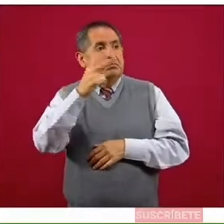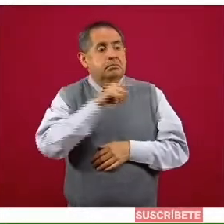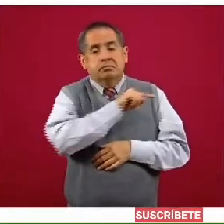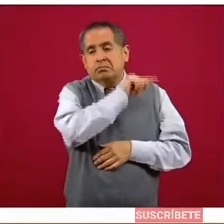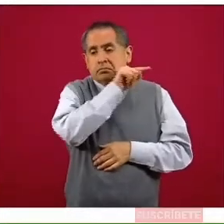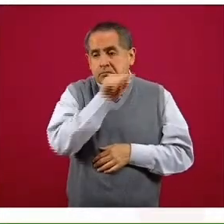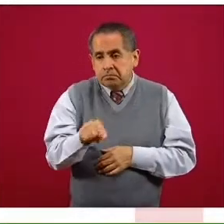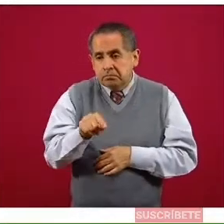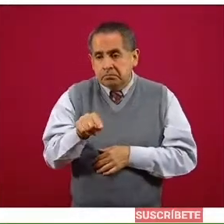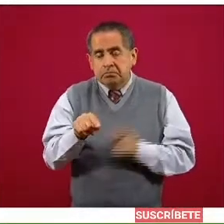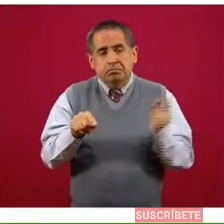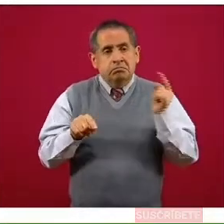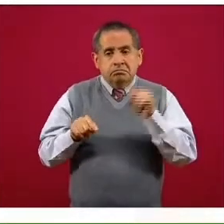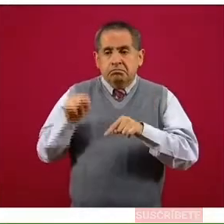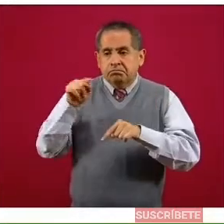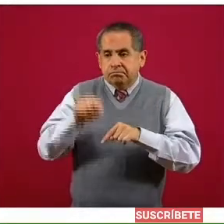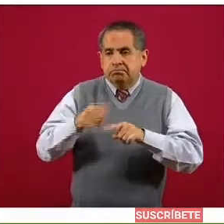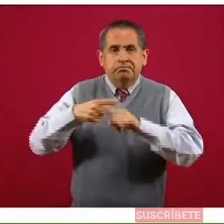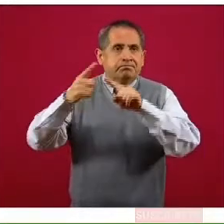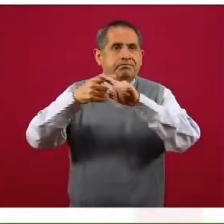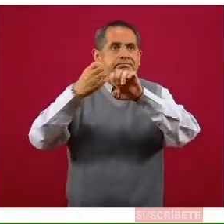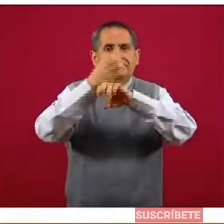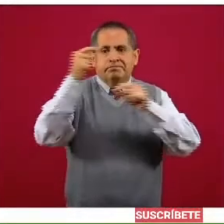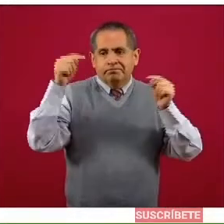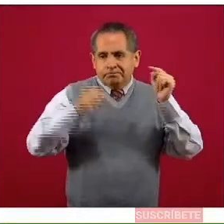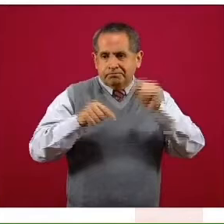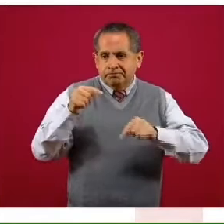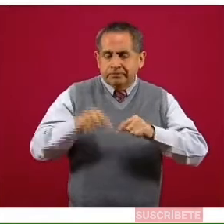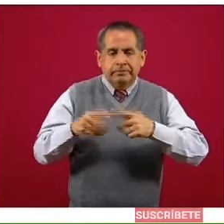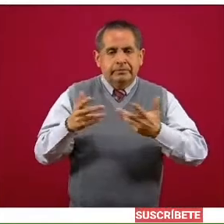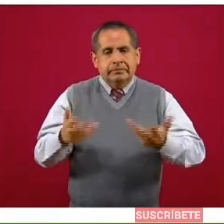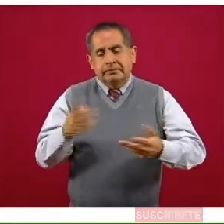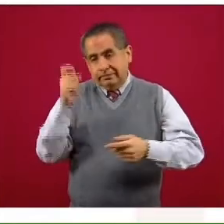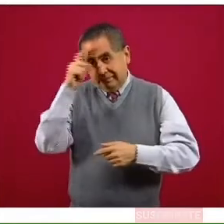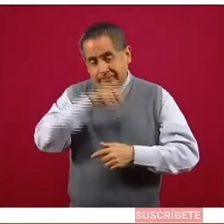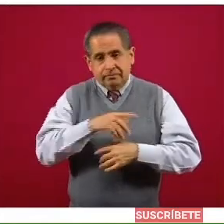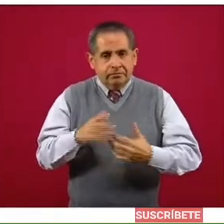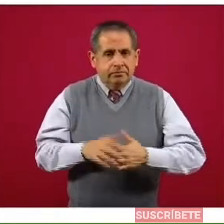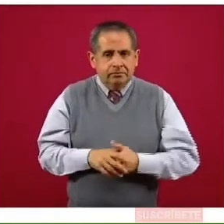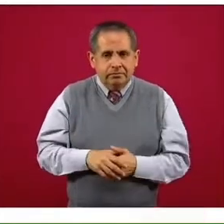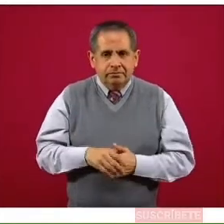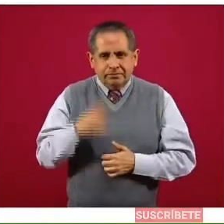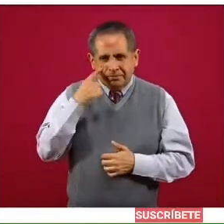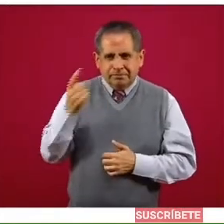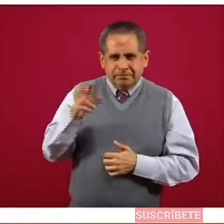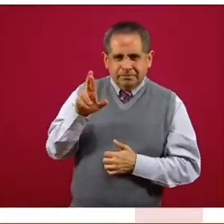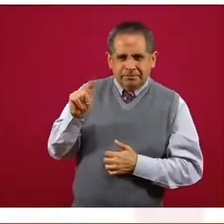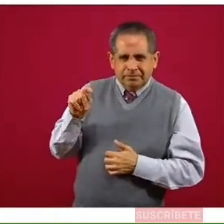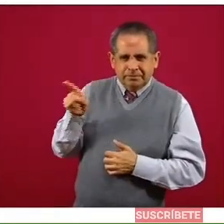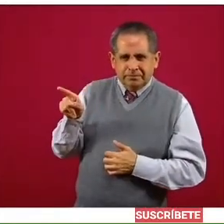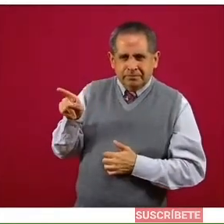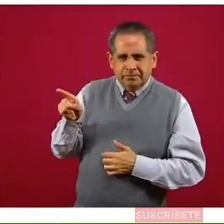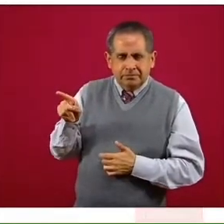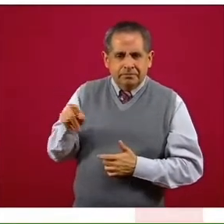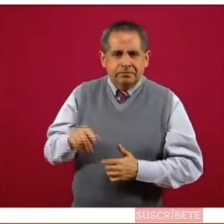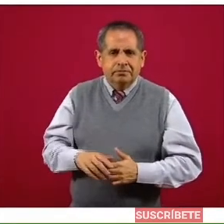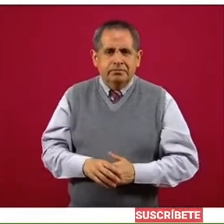personas de distintos lugares, no solo de la entidad, sino de otras. Veamos sus RTs.